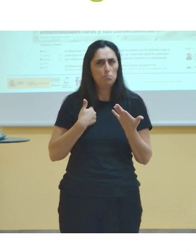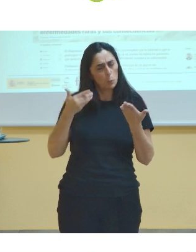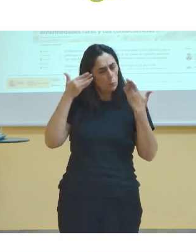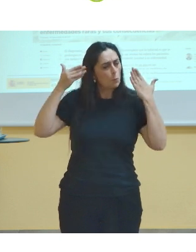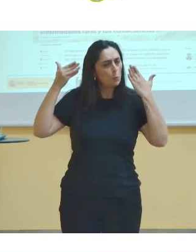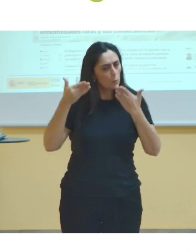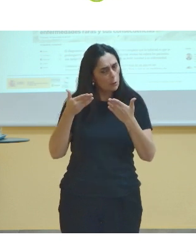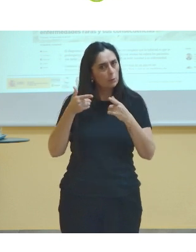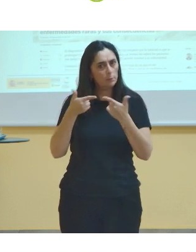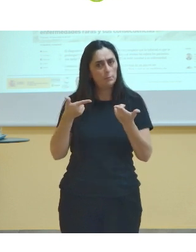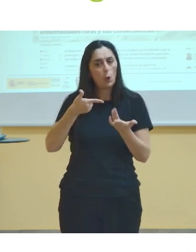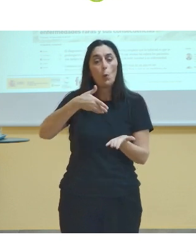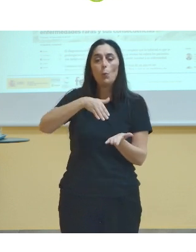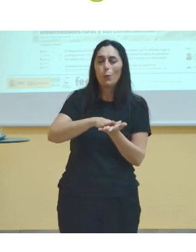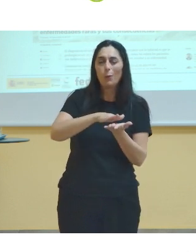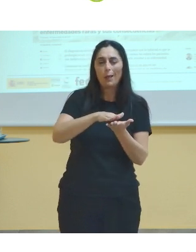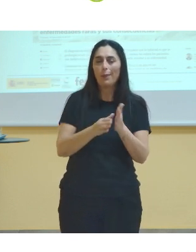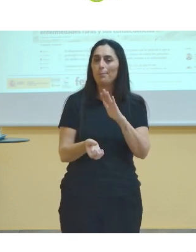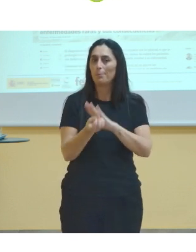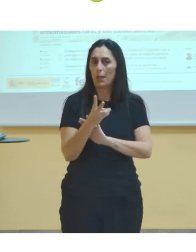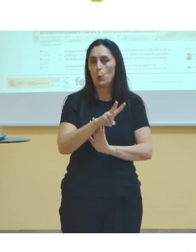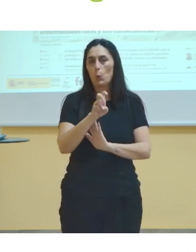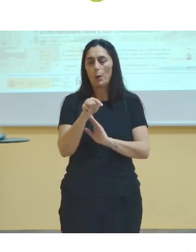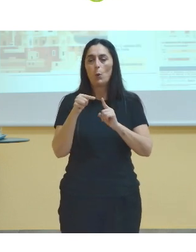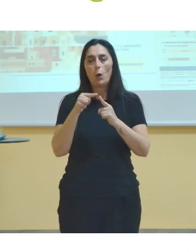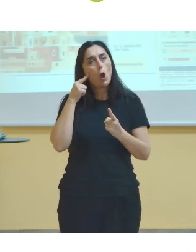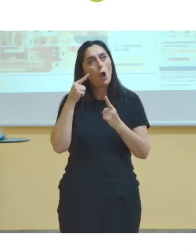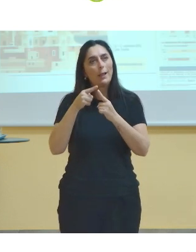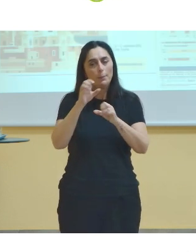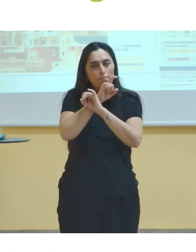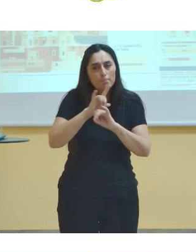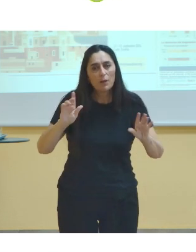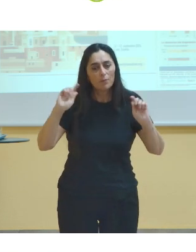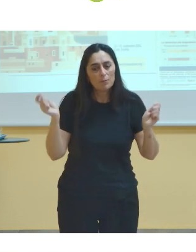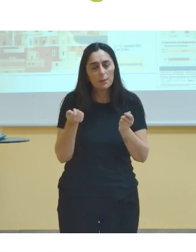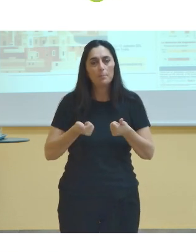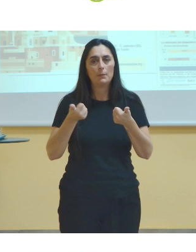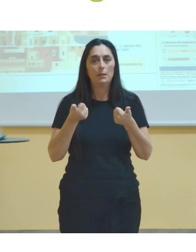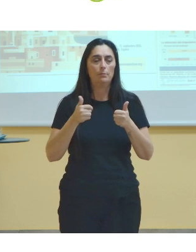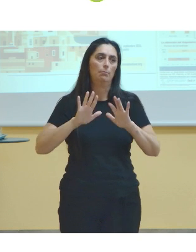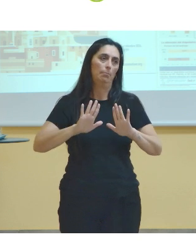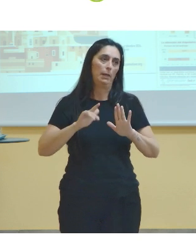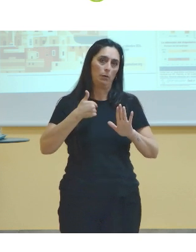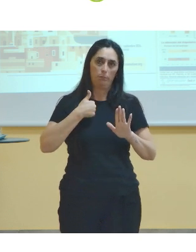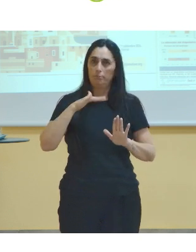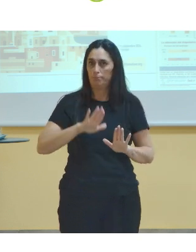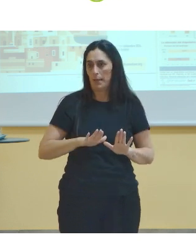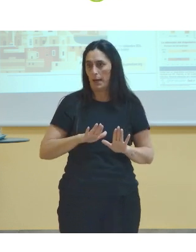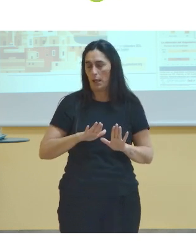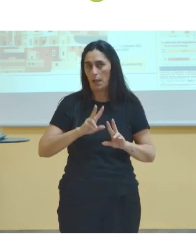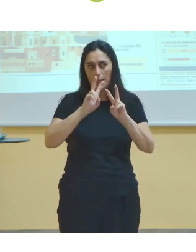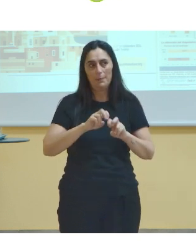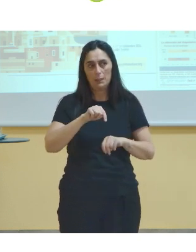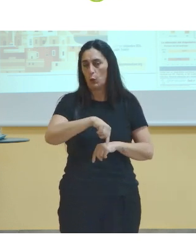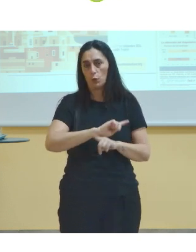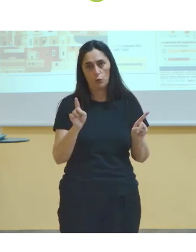ello, e hicimos también otra publicación en este formato un poco más divulgativo. Pero no para aquí la investigación.